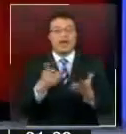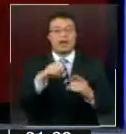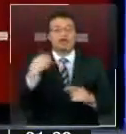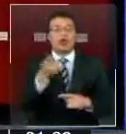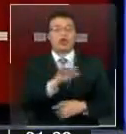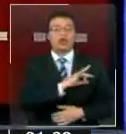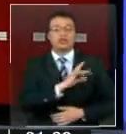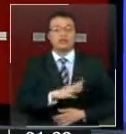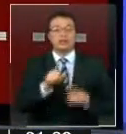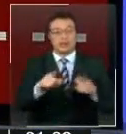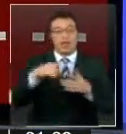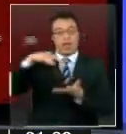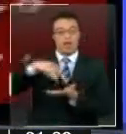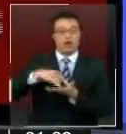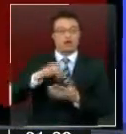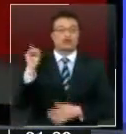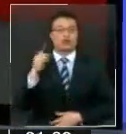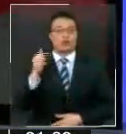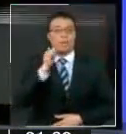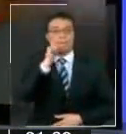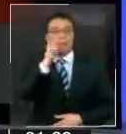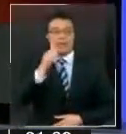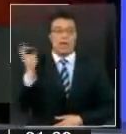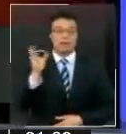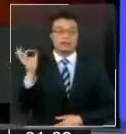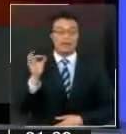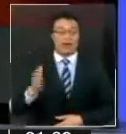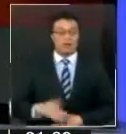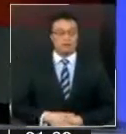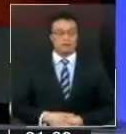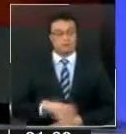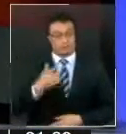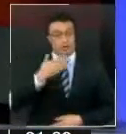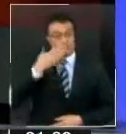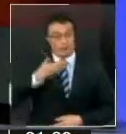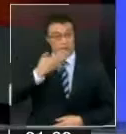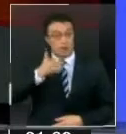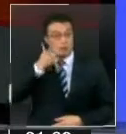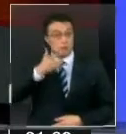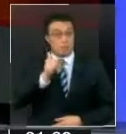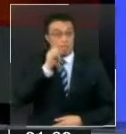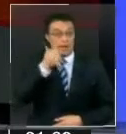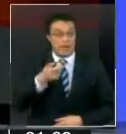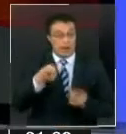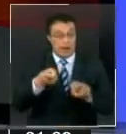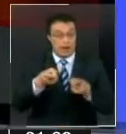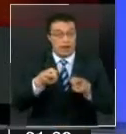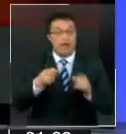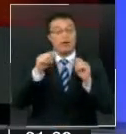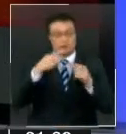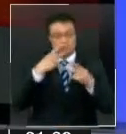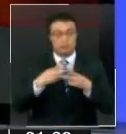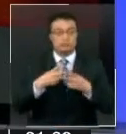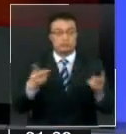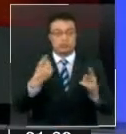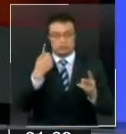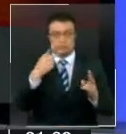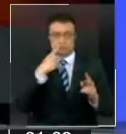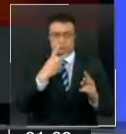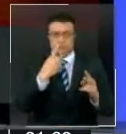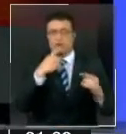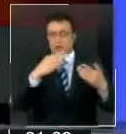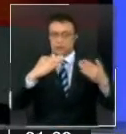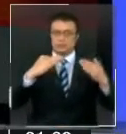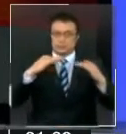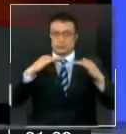país desde el Congreso Nacional mañana sábado. El discurso de la mandataria se dará a conocer en un escenario